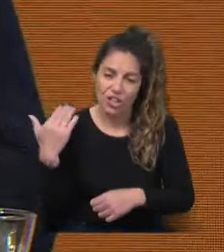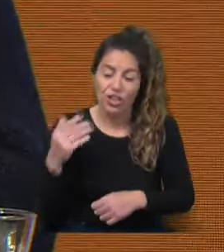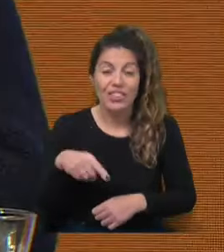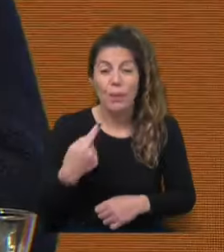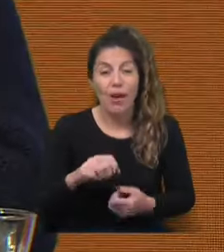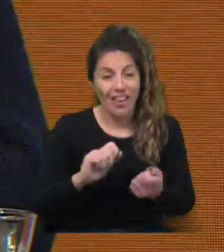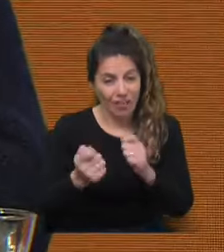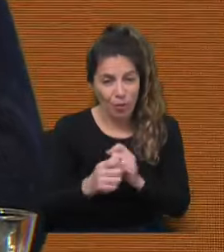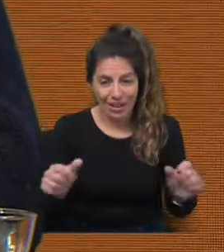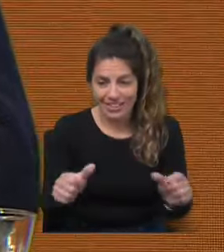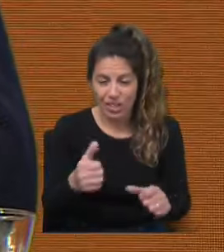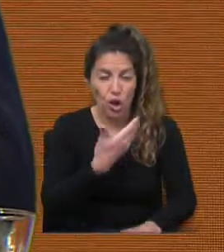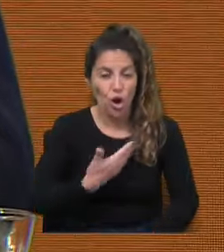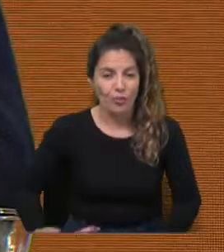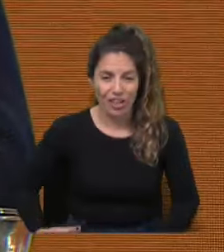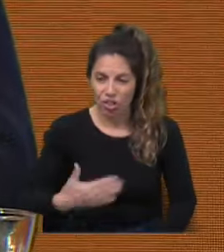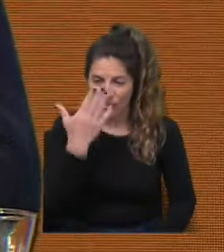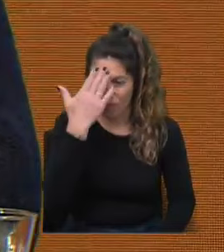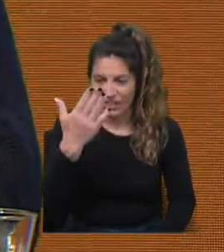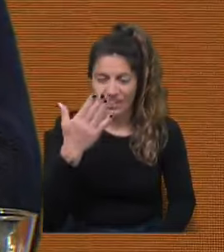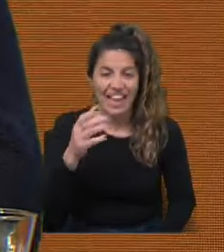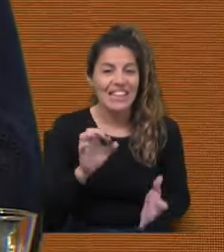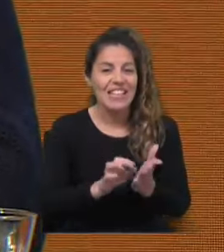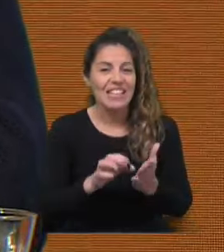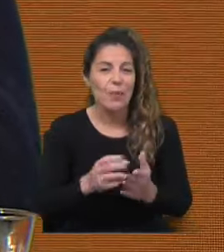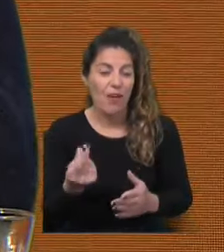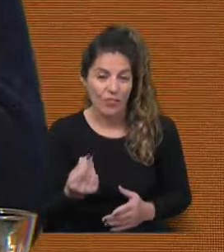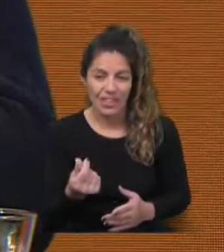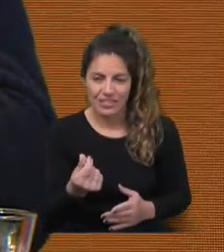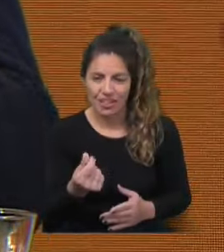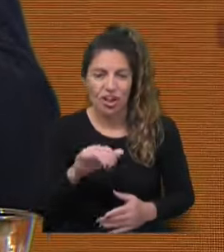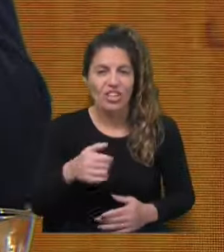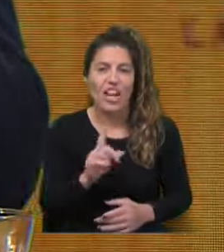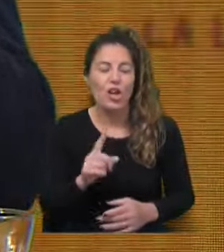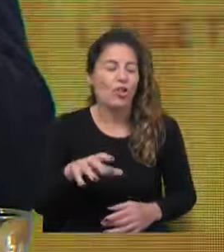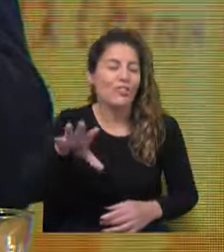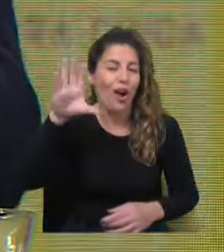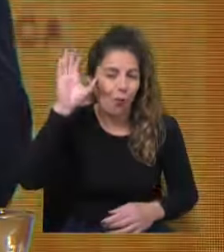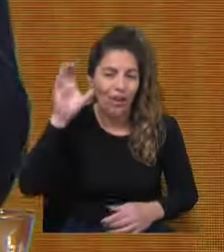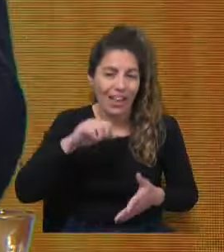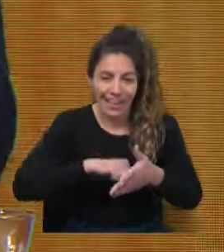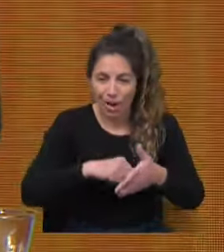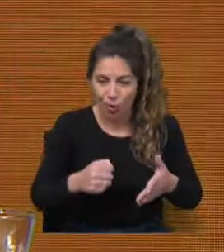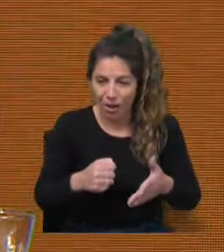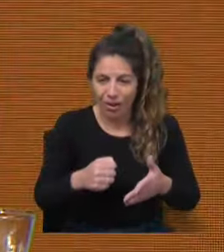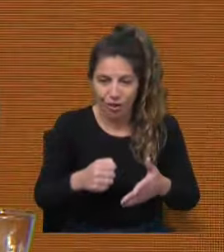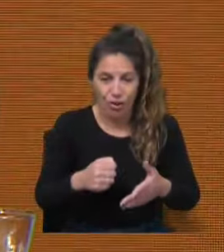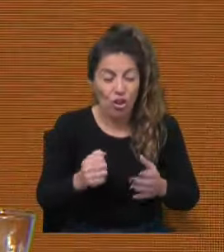de la reforma que hicieron los gobiernos del Frente Amplio en el sistema financiero, ya nadie se acuerda que los bancos